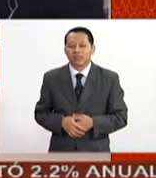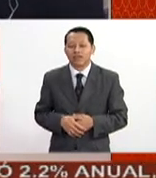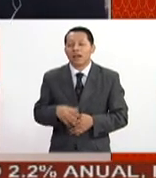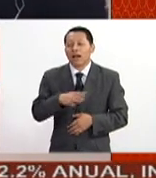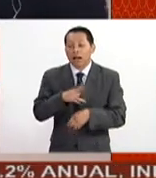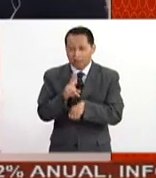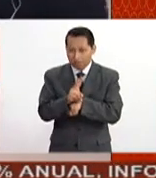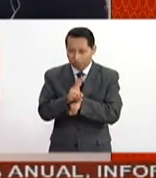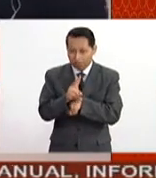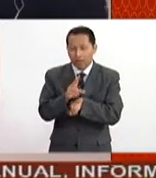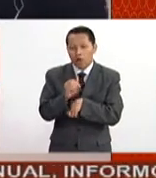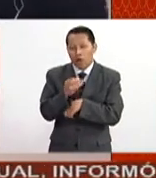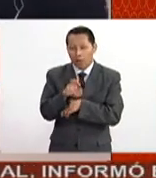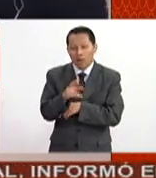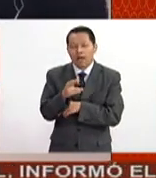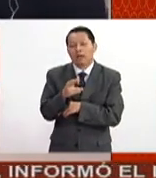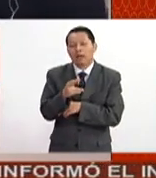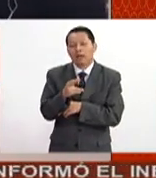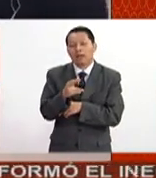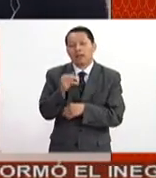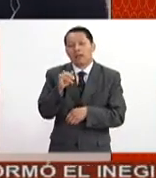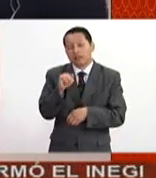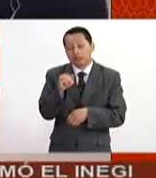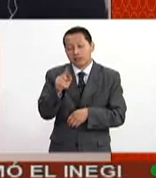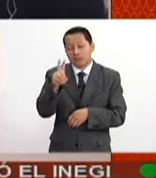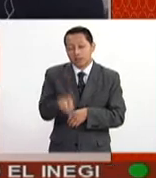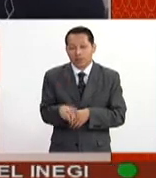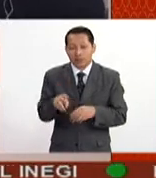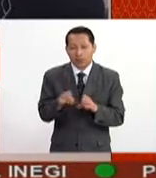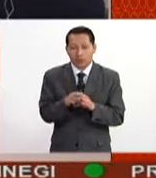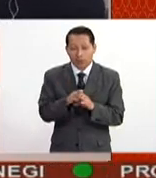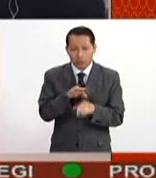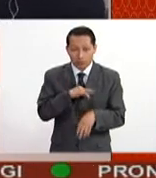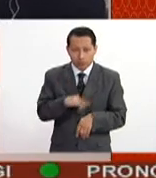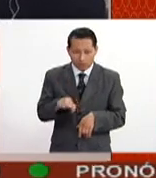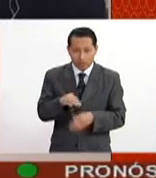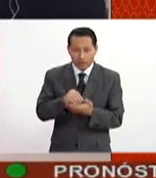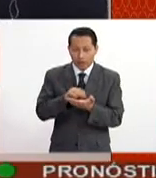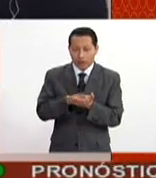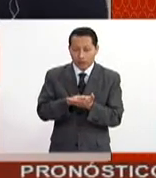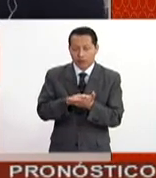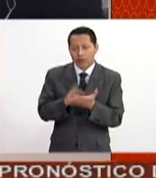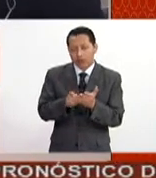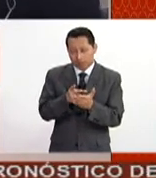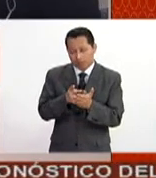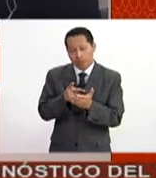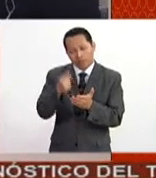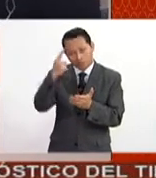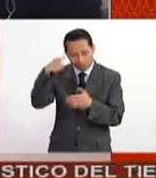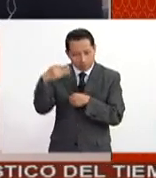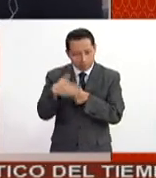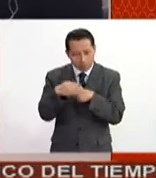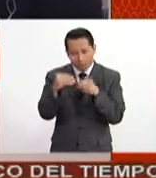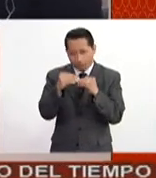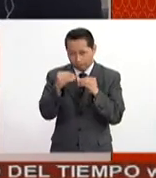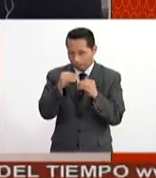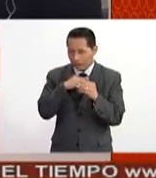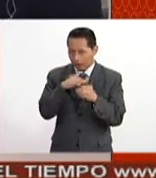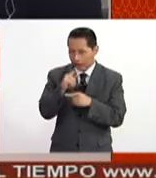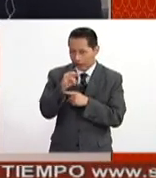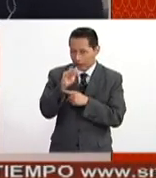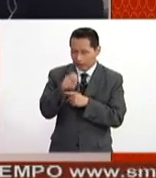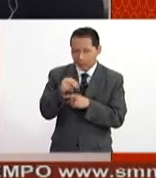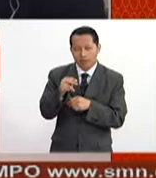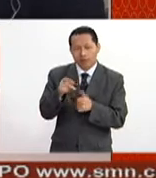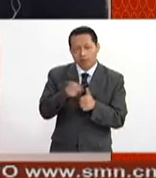Estaremos al pendiente, Omar, por supuesto. Lo que sí es hecho es que podría ser un mal antecedente para la renegociación del Tratado de Libre Comercio, esta primera